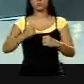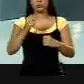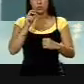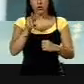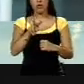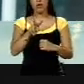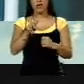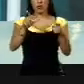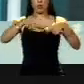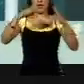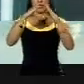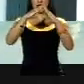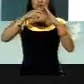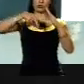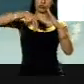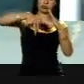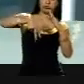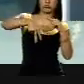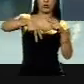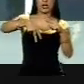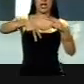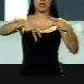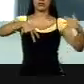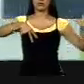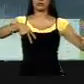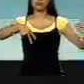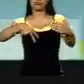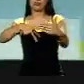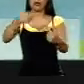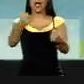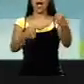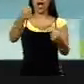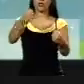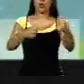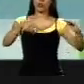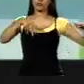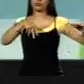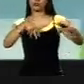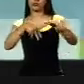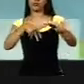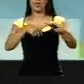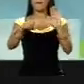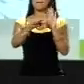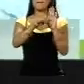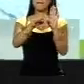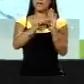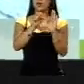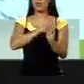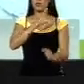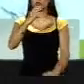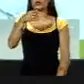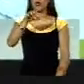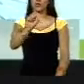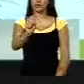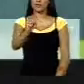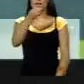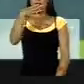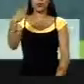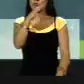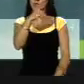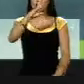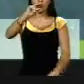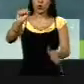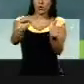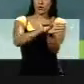Polisur, Gustavo Ceballos, un impacto de bala en la pierna, y el compañero José Brito, quien trabaja allí en la sede de Vive